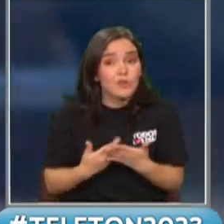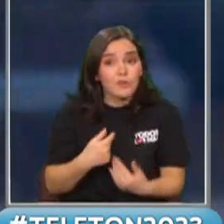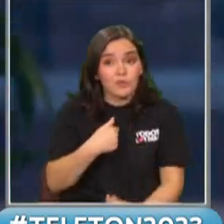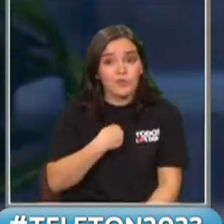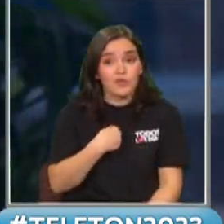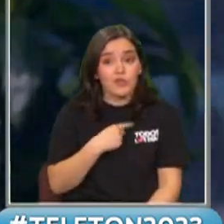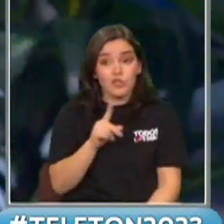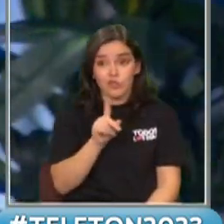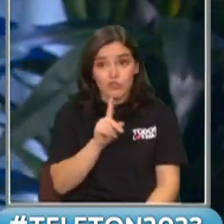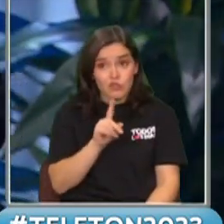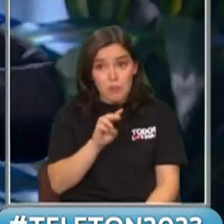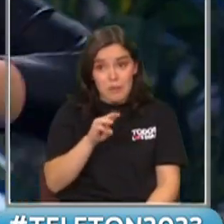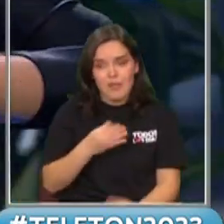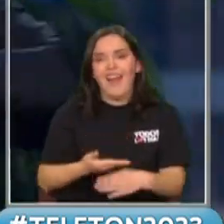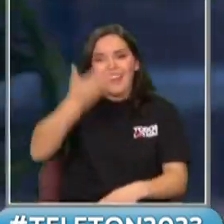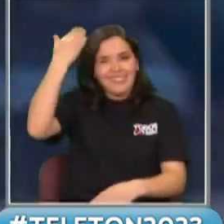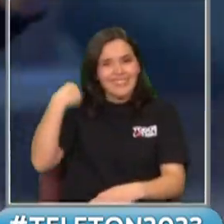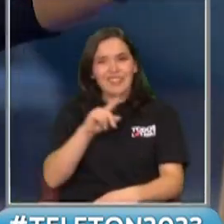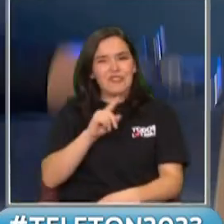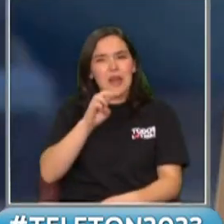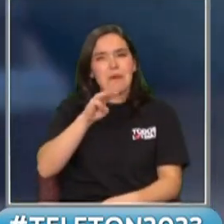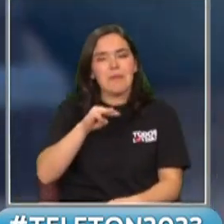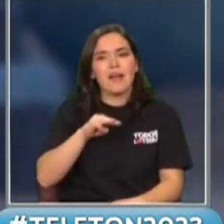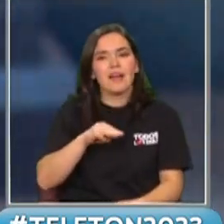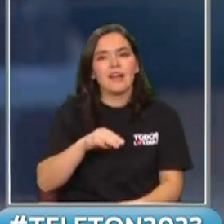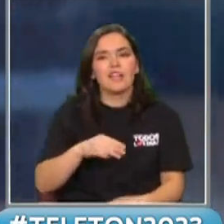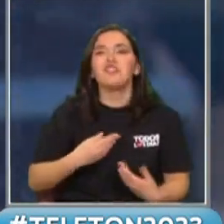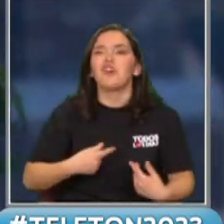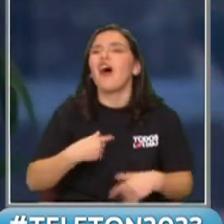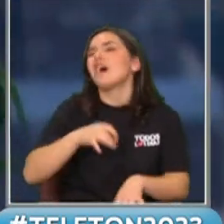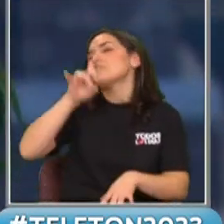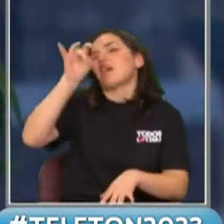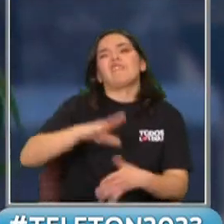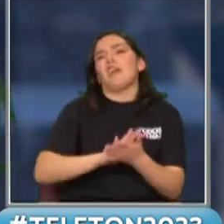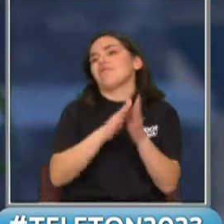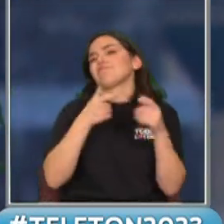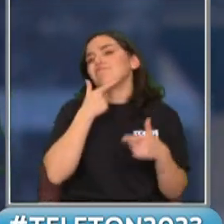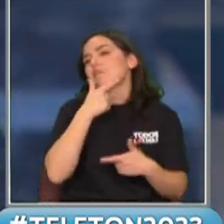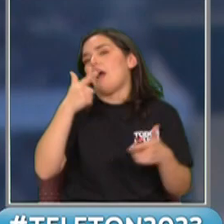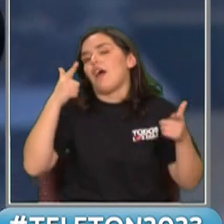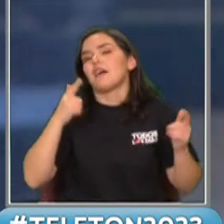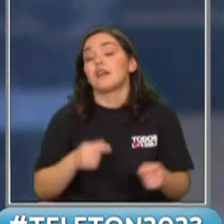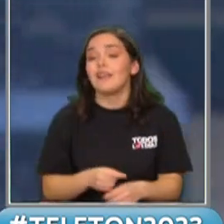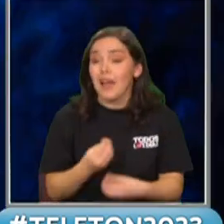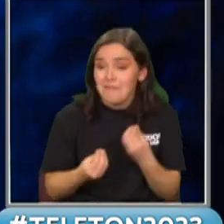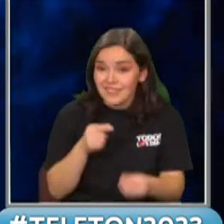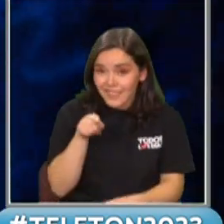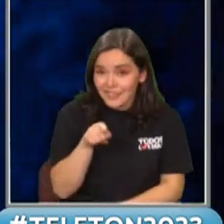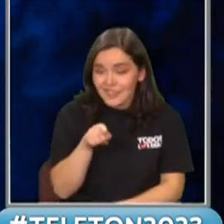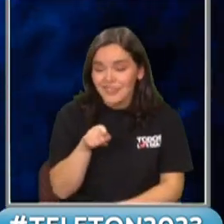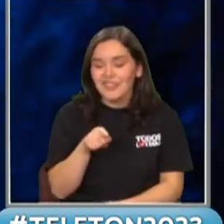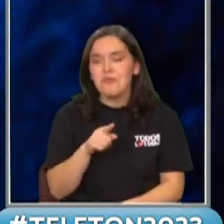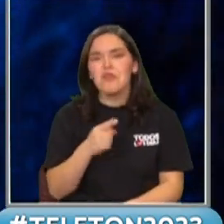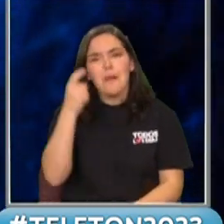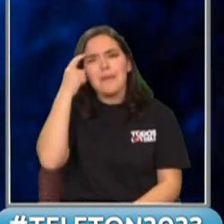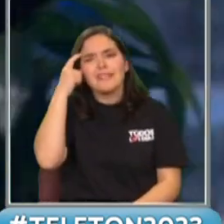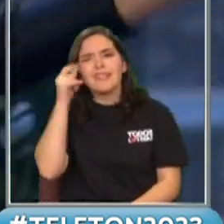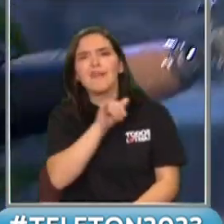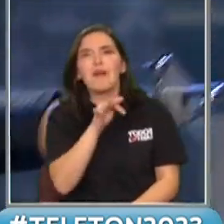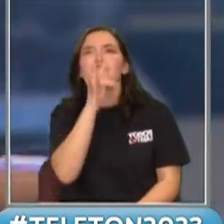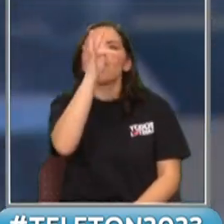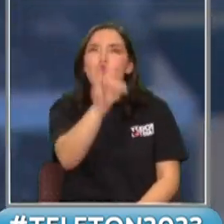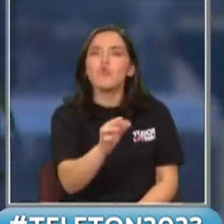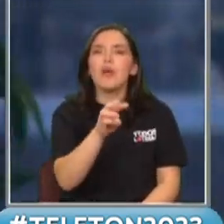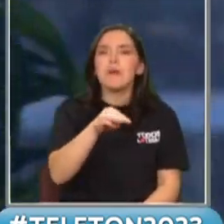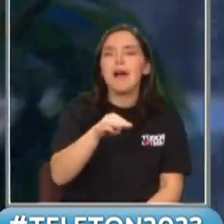No es mamá cuando yo no era mamá era una mamá toda raja H le ha pasado eso o no Cuando uno piensa que va a ser mamá y después termina